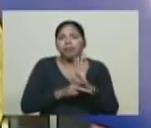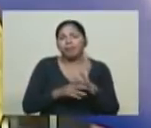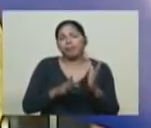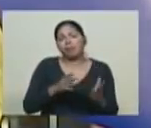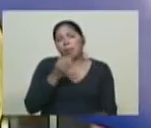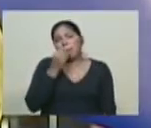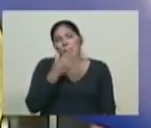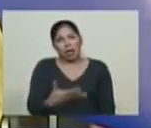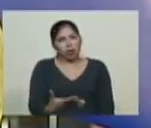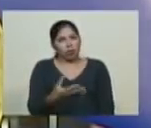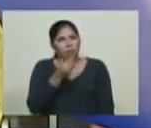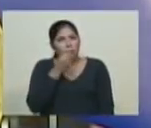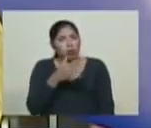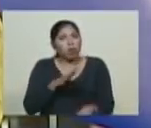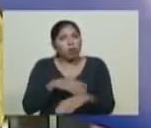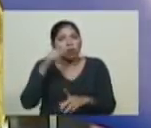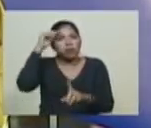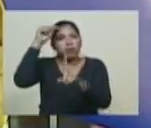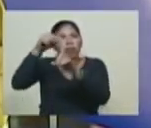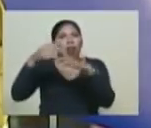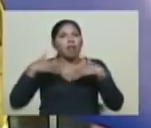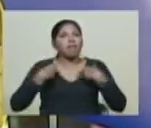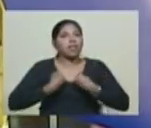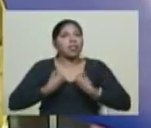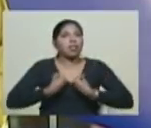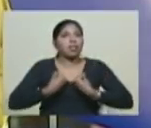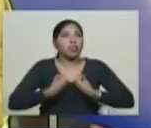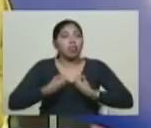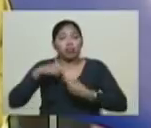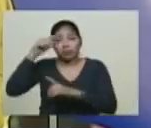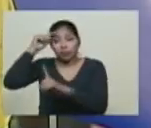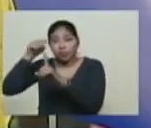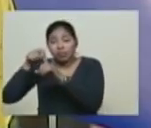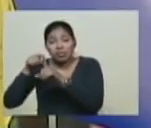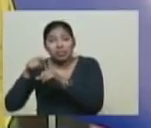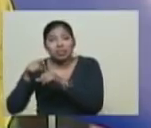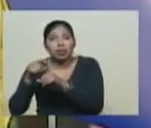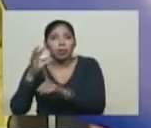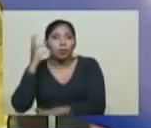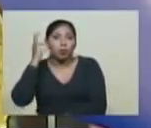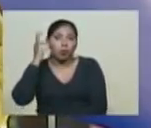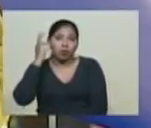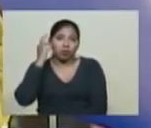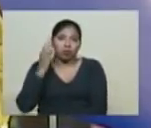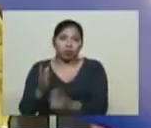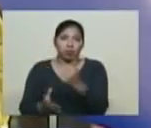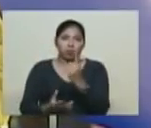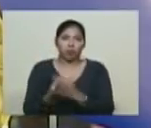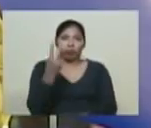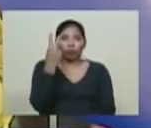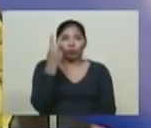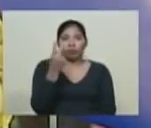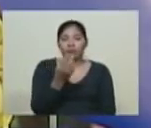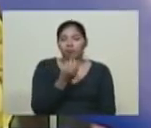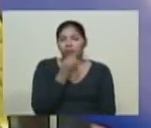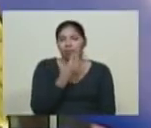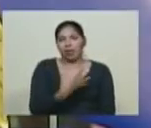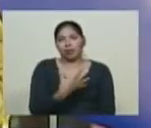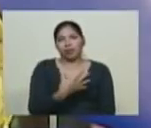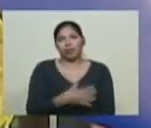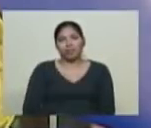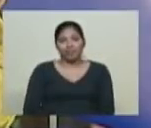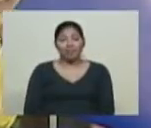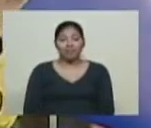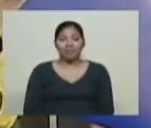más bellos, porque es la vida y es la mujer. Las dos cosas más hermosas que hay. La vida que viene y la mujer. Lo